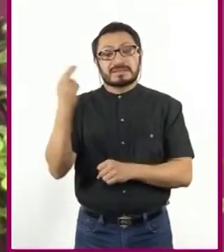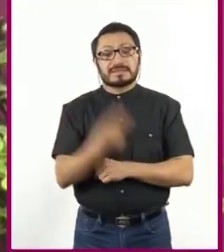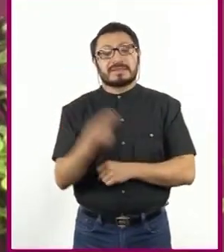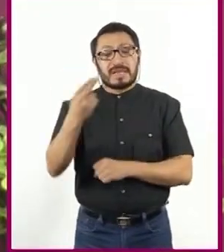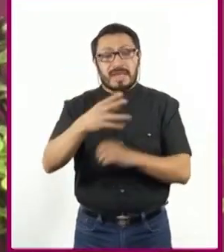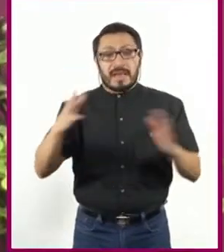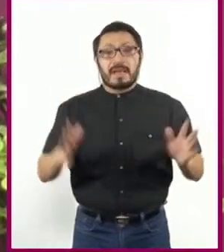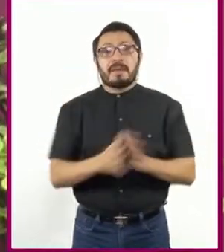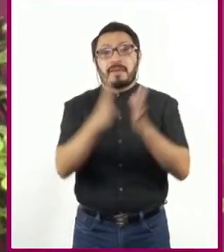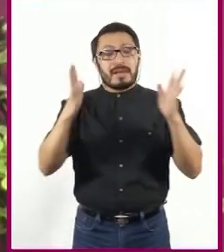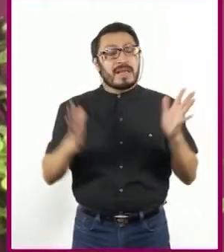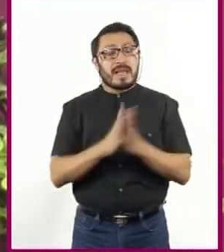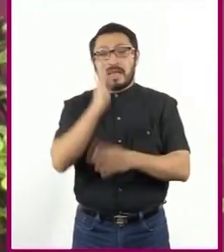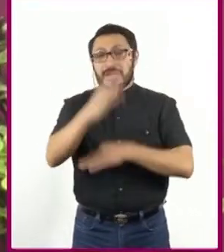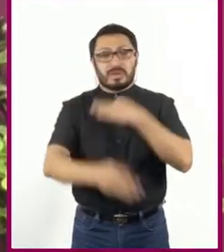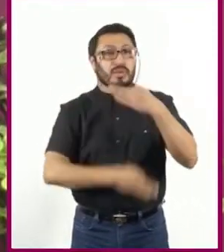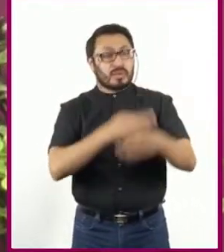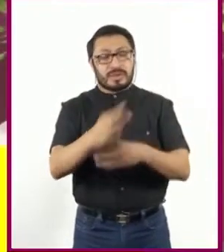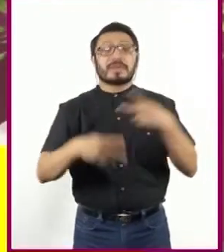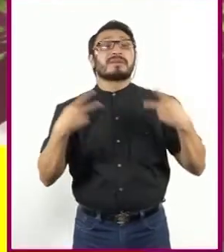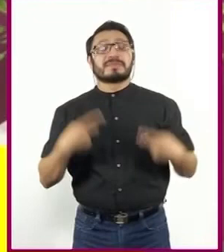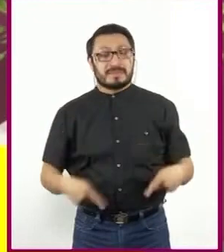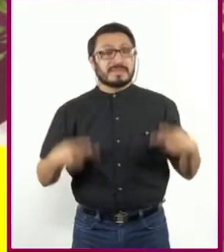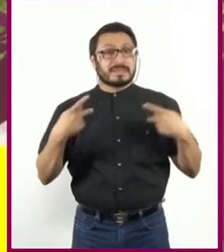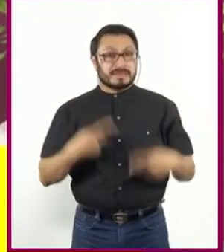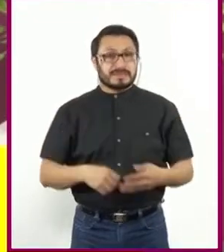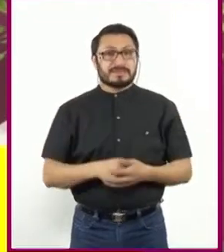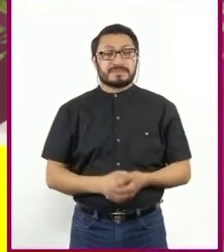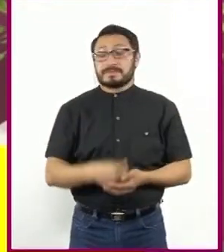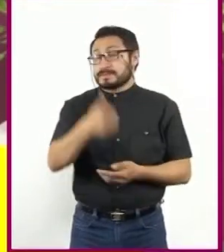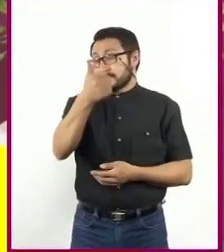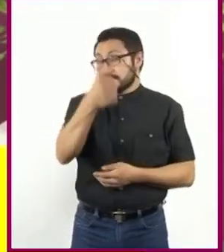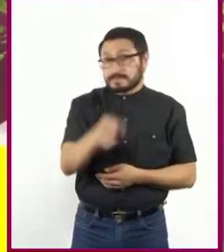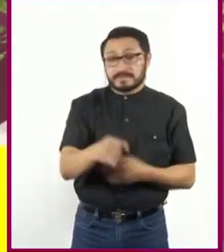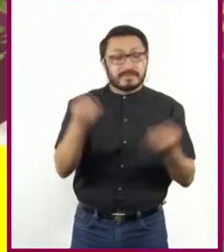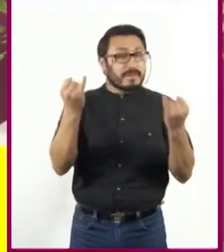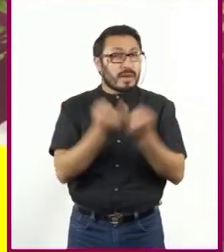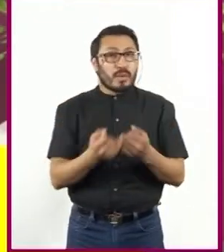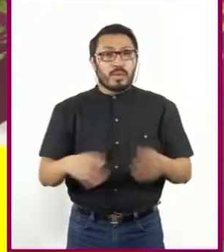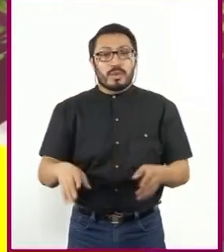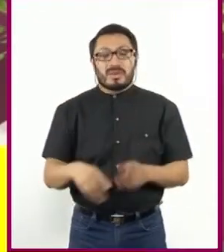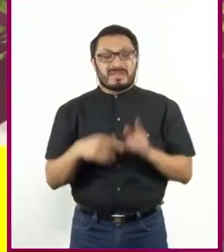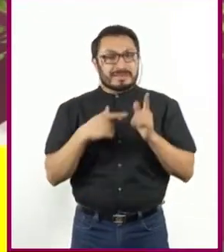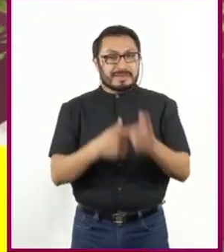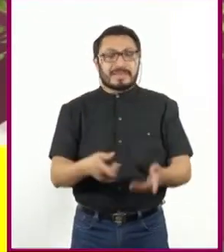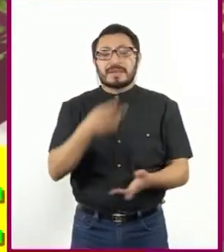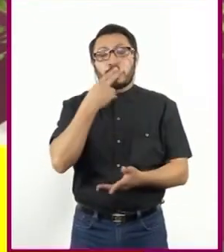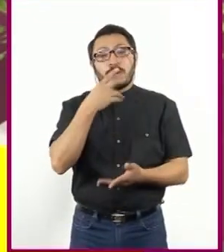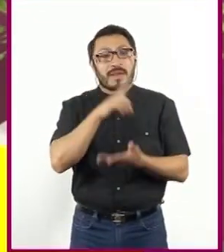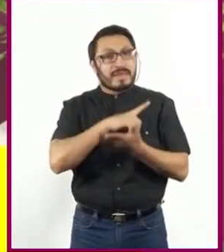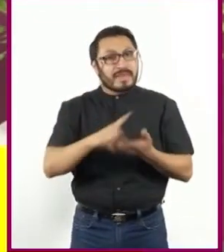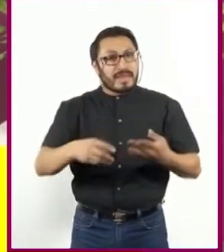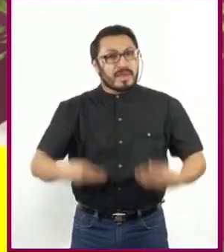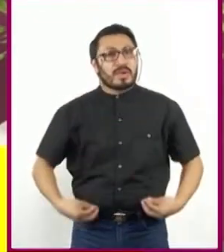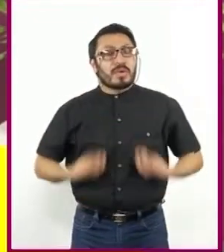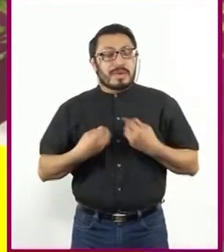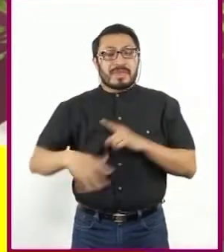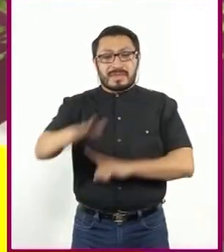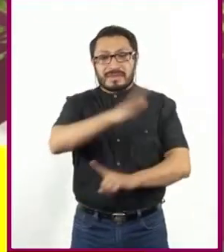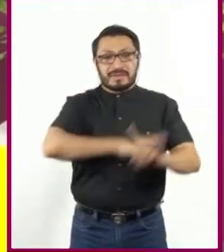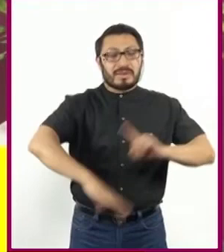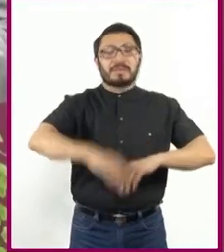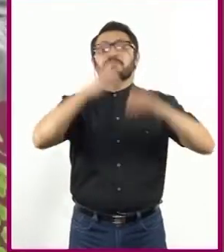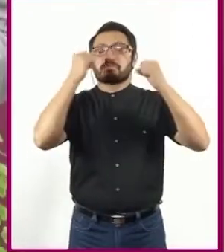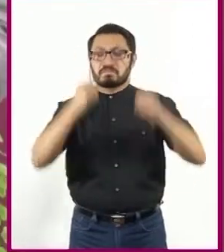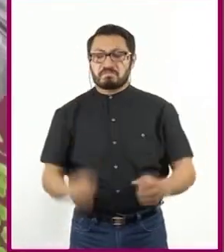la participación de todas y todos. Así podremos ejercer nuestro derecho a vivir en un entorno